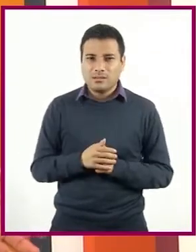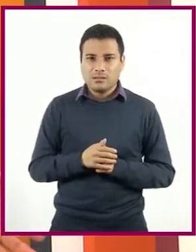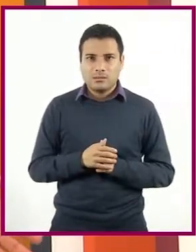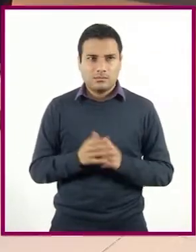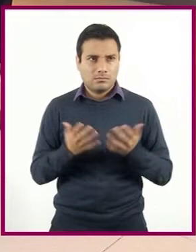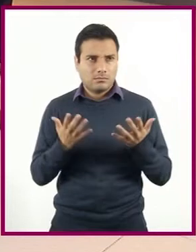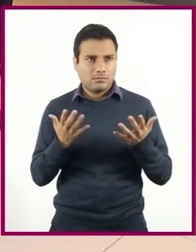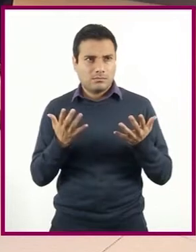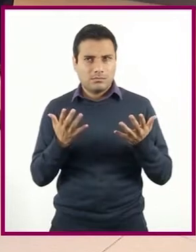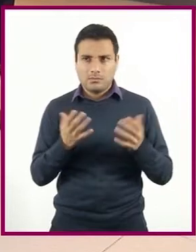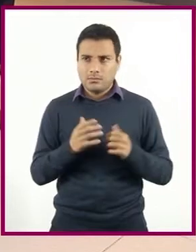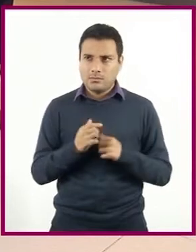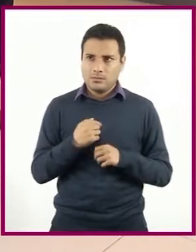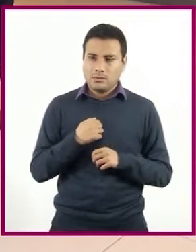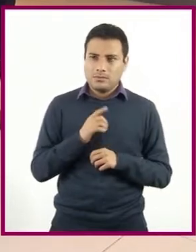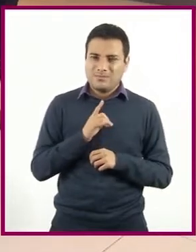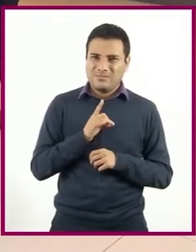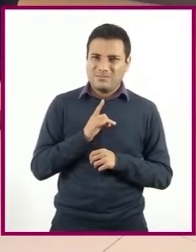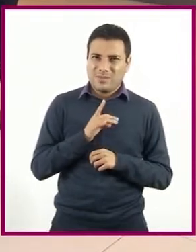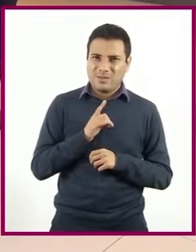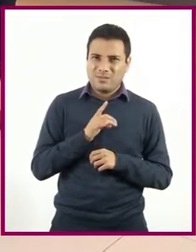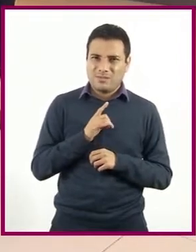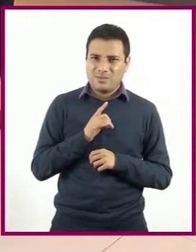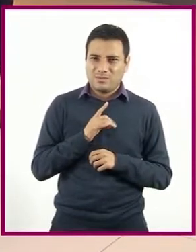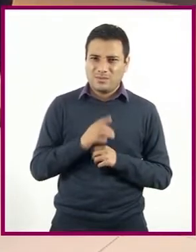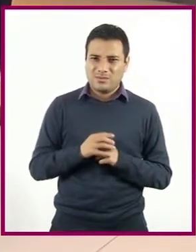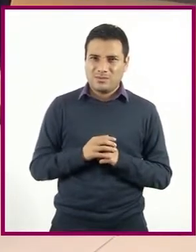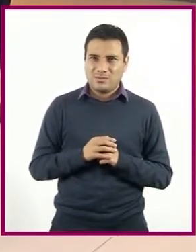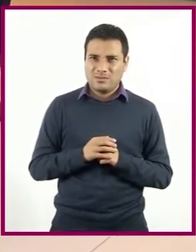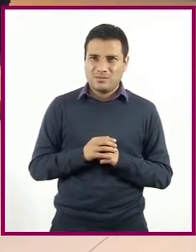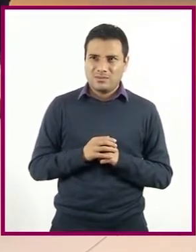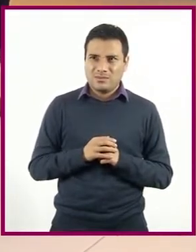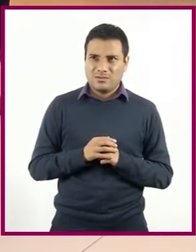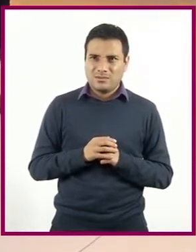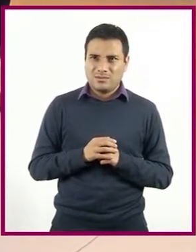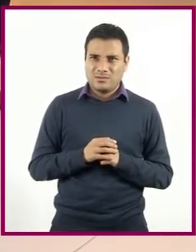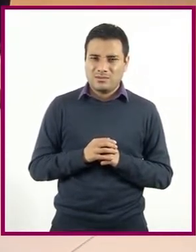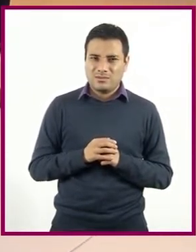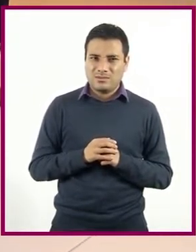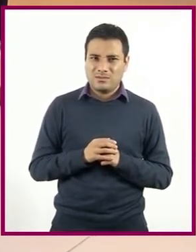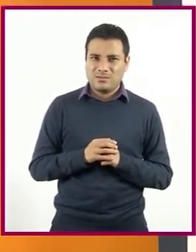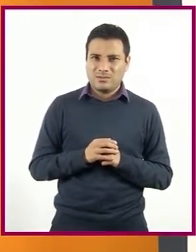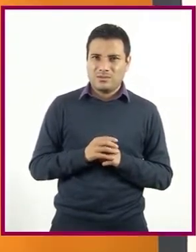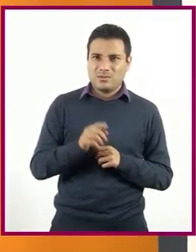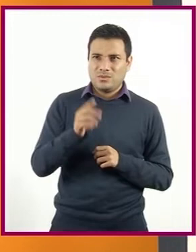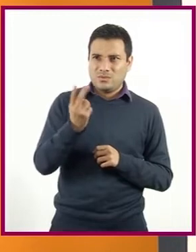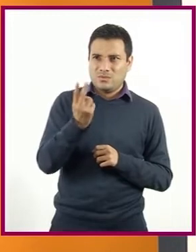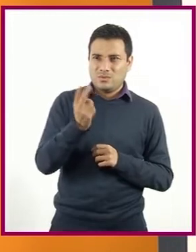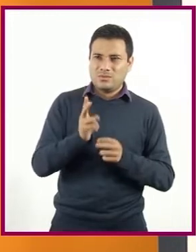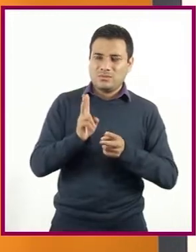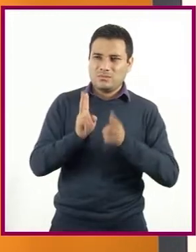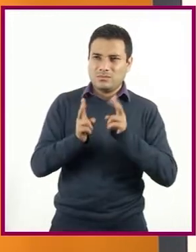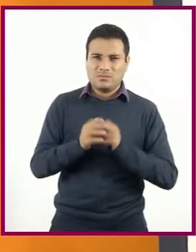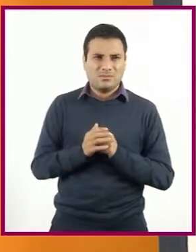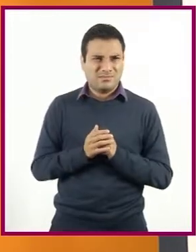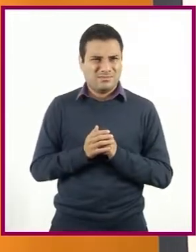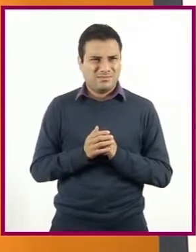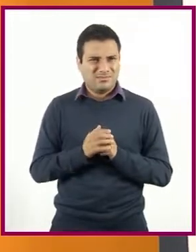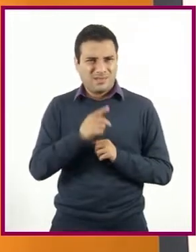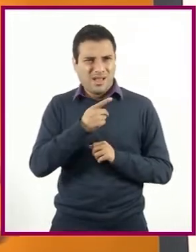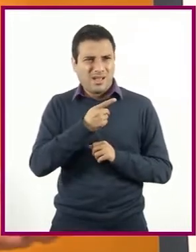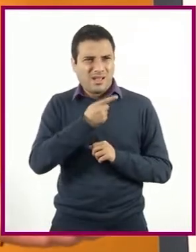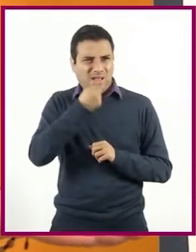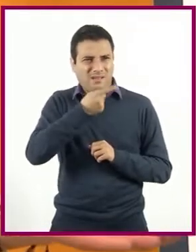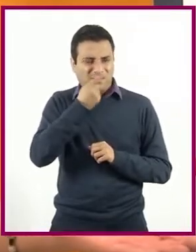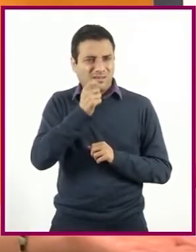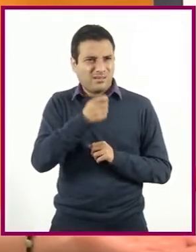Ya me dio miedo. Ay, quédate con él y mejor de lejecitos, síguele la corriente. Okay. No sé de qué habla, es la primera vez